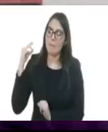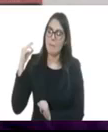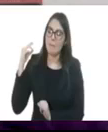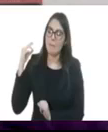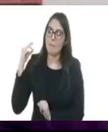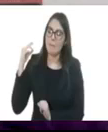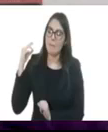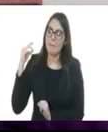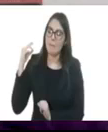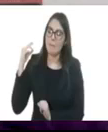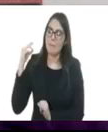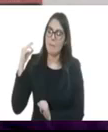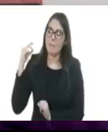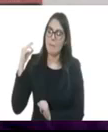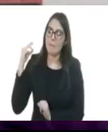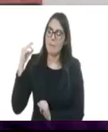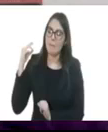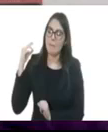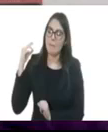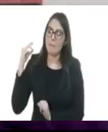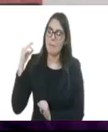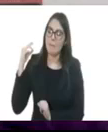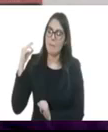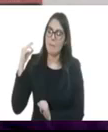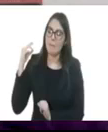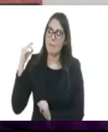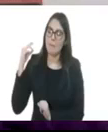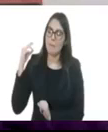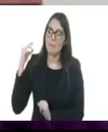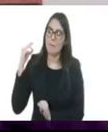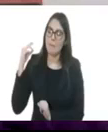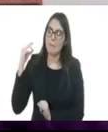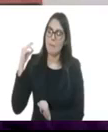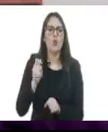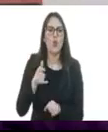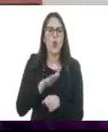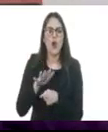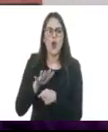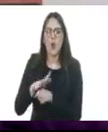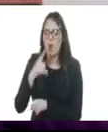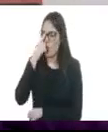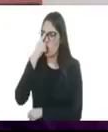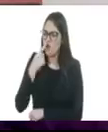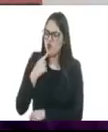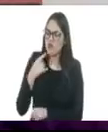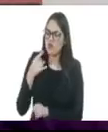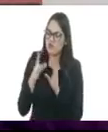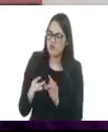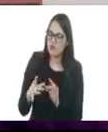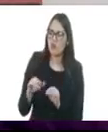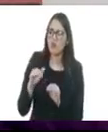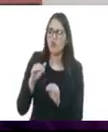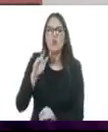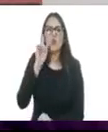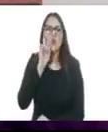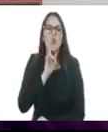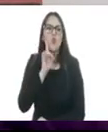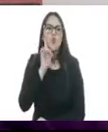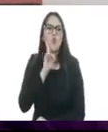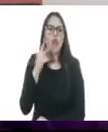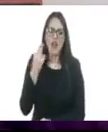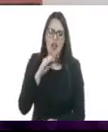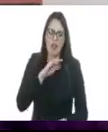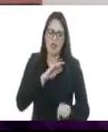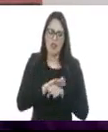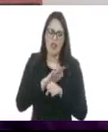serie de perfiles narrativos sobre mujeres defensoras del territorio